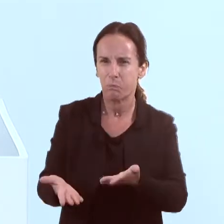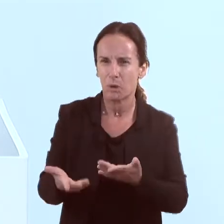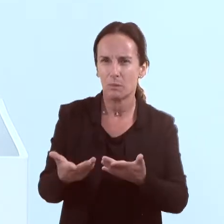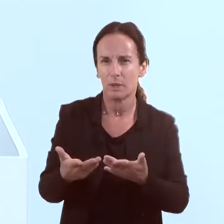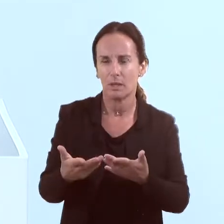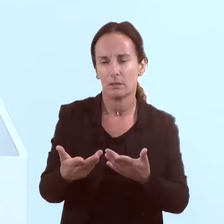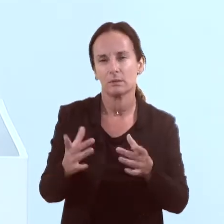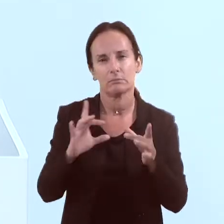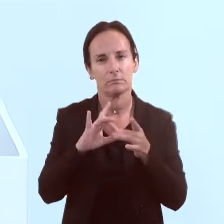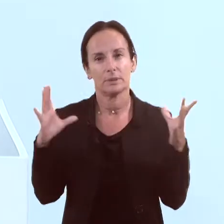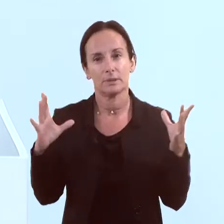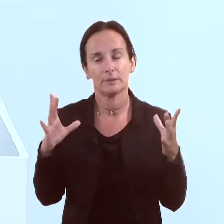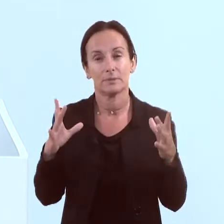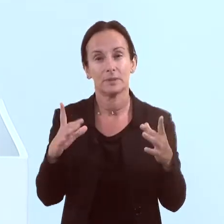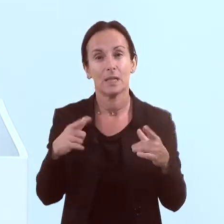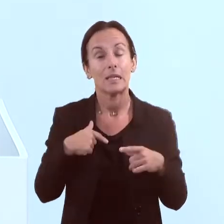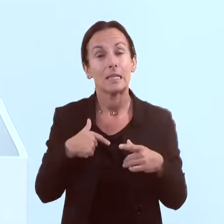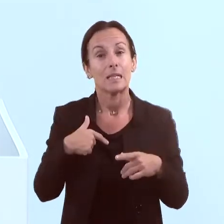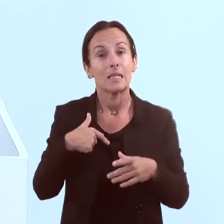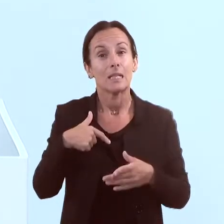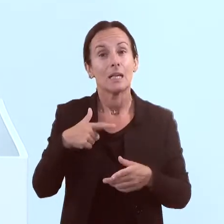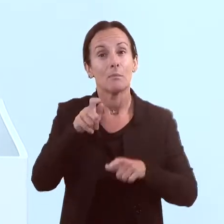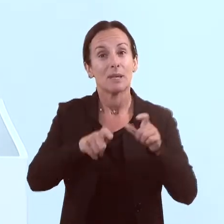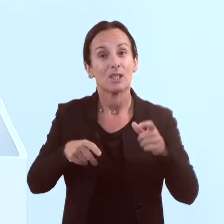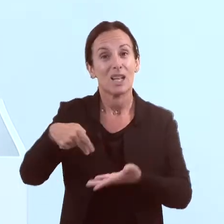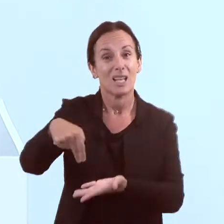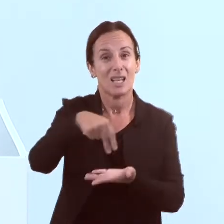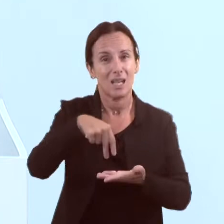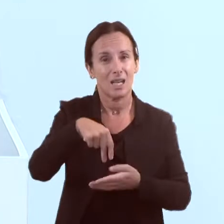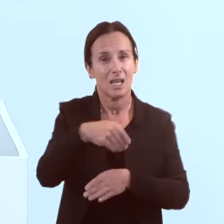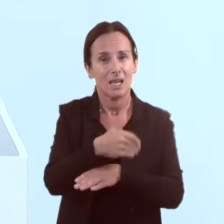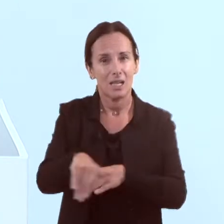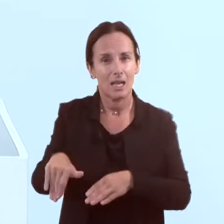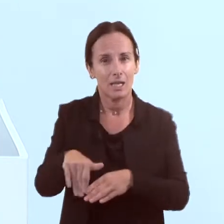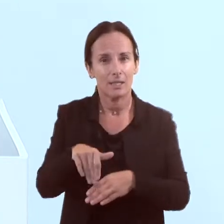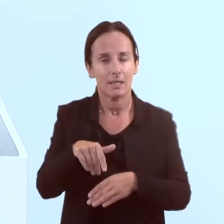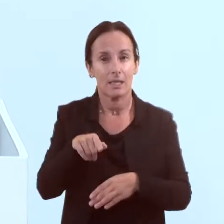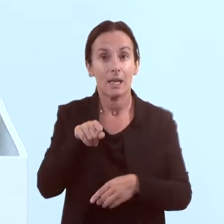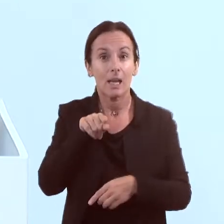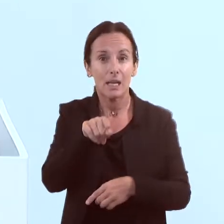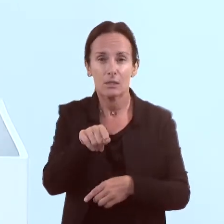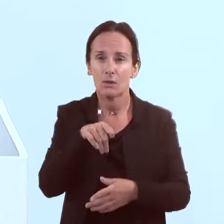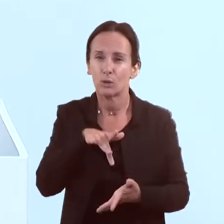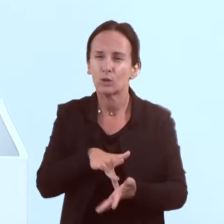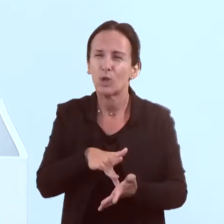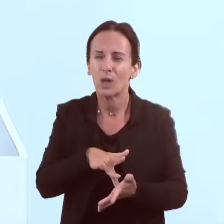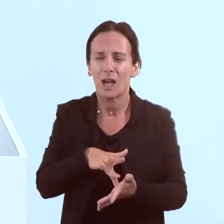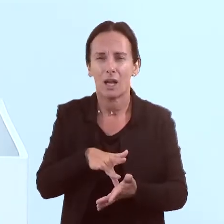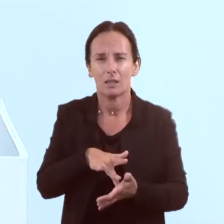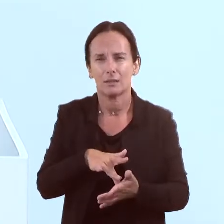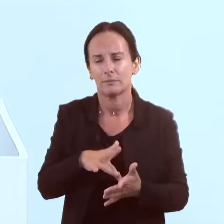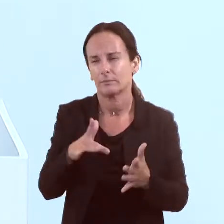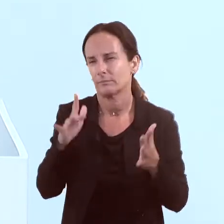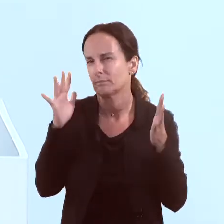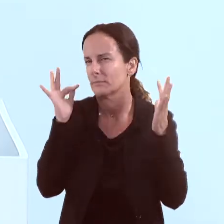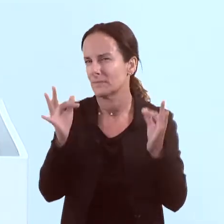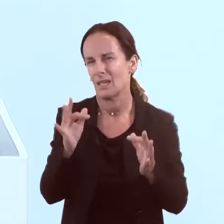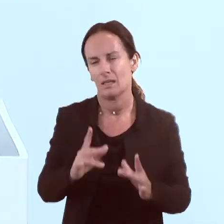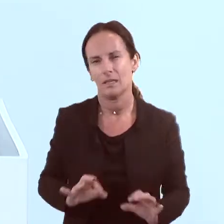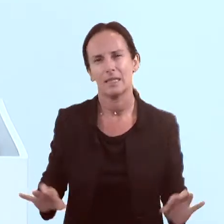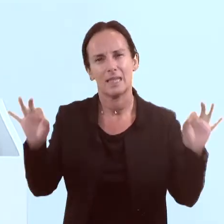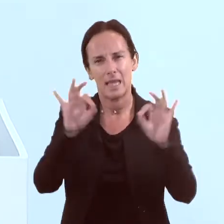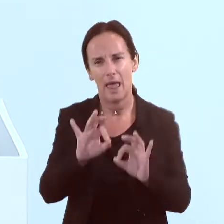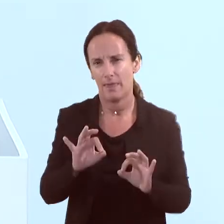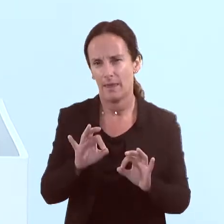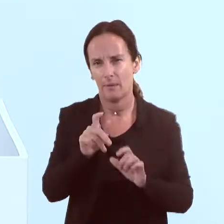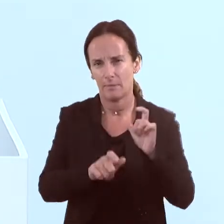es una situación que nadie tendría que vivir. Y os prometo también, y esto además es una